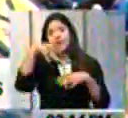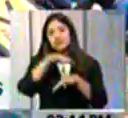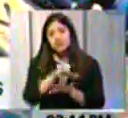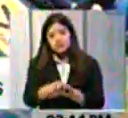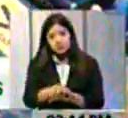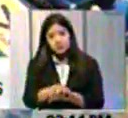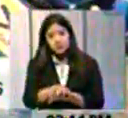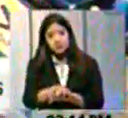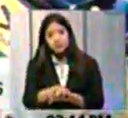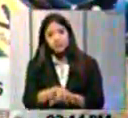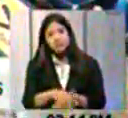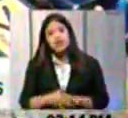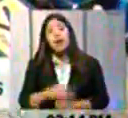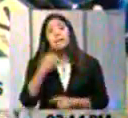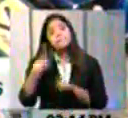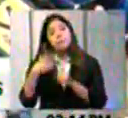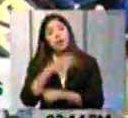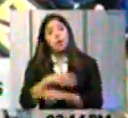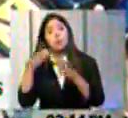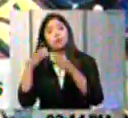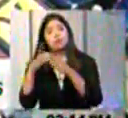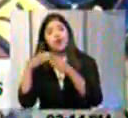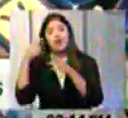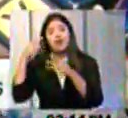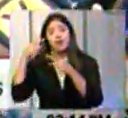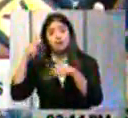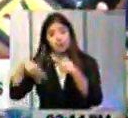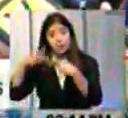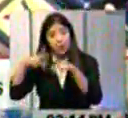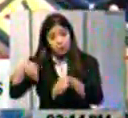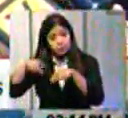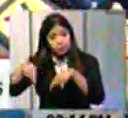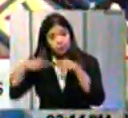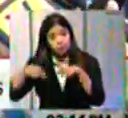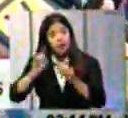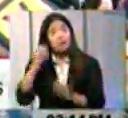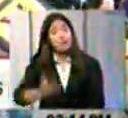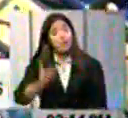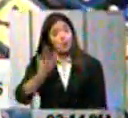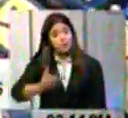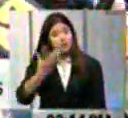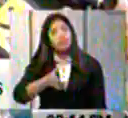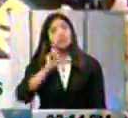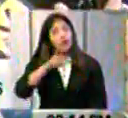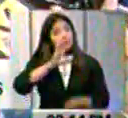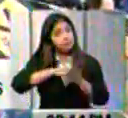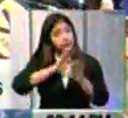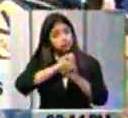y a través de los comités locales de producción y abastecimiento. Eso es fundamental y tenemos que decirlo.